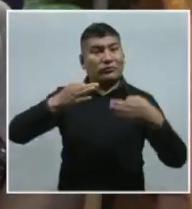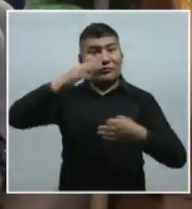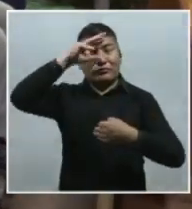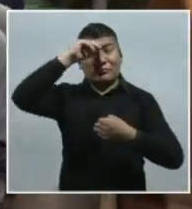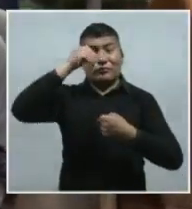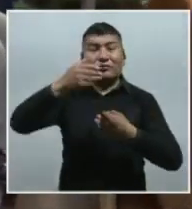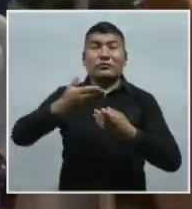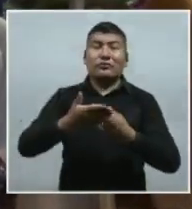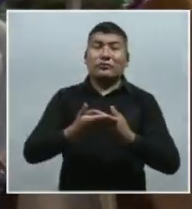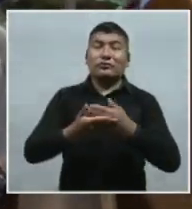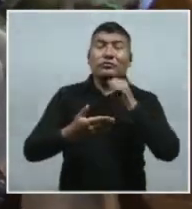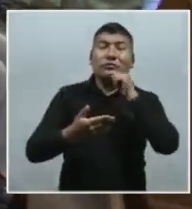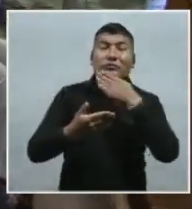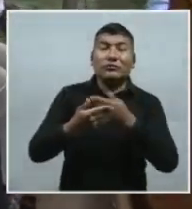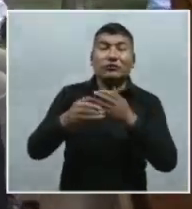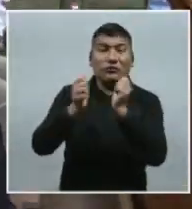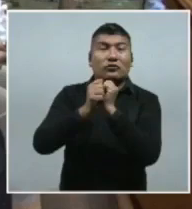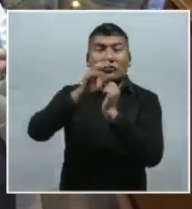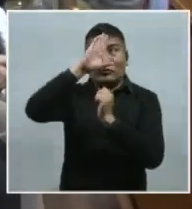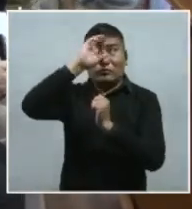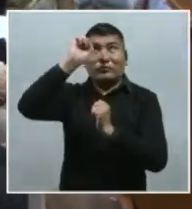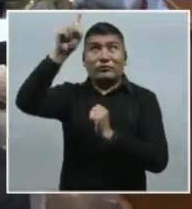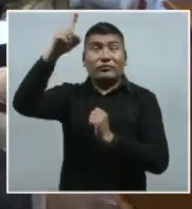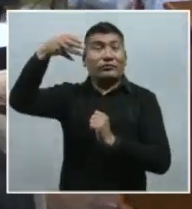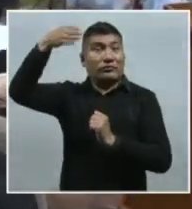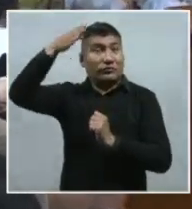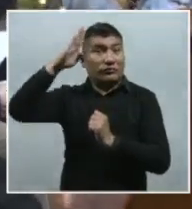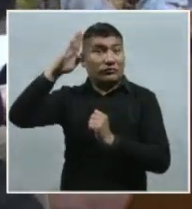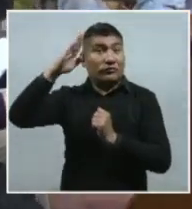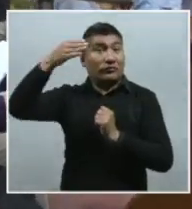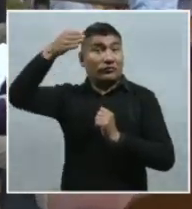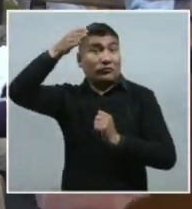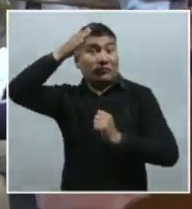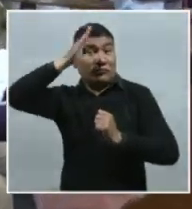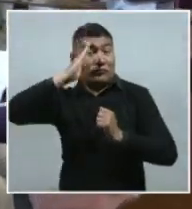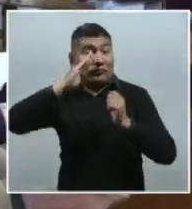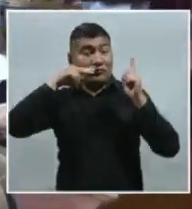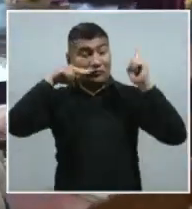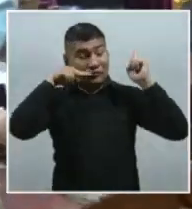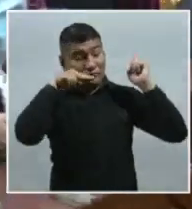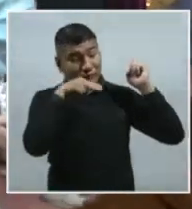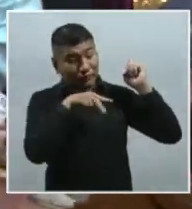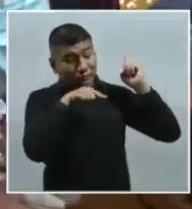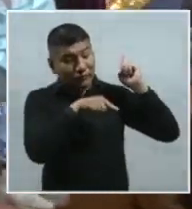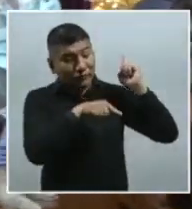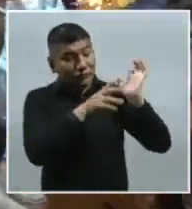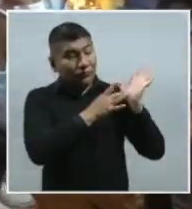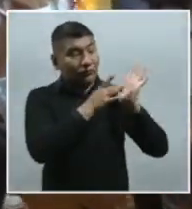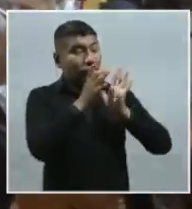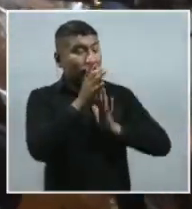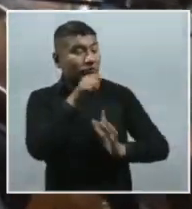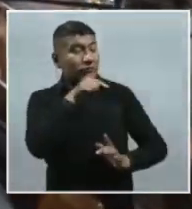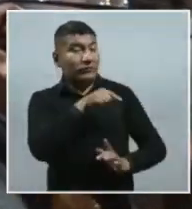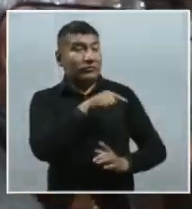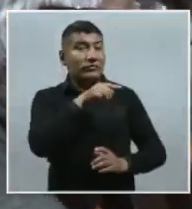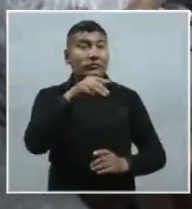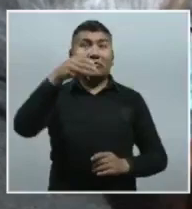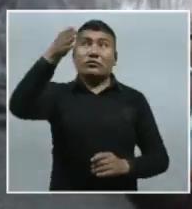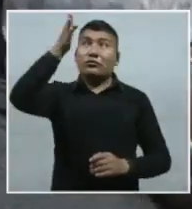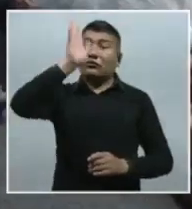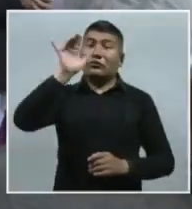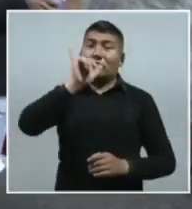el hijo que cuando Dios mira a Jesús en él también mire a nosotros